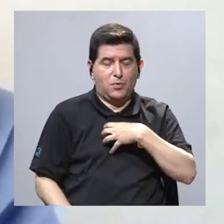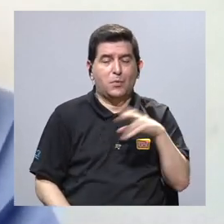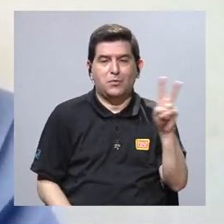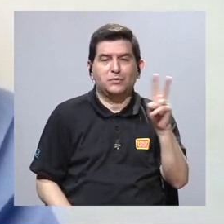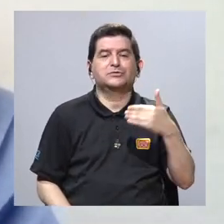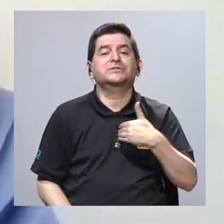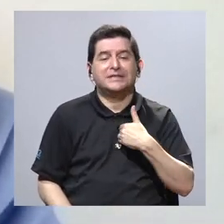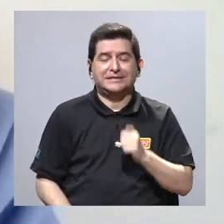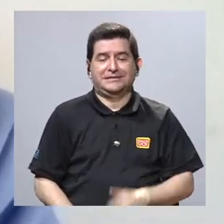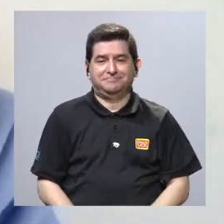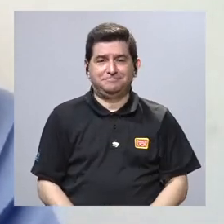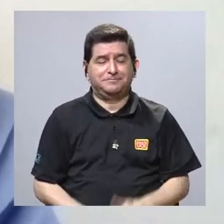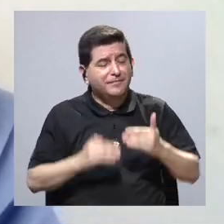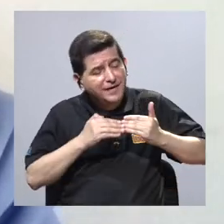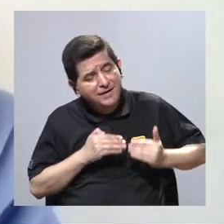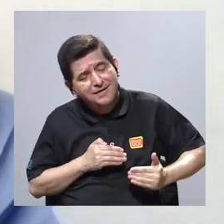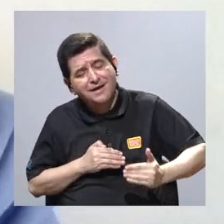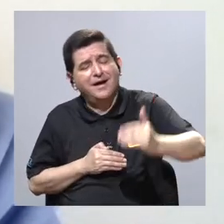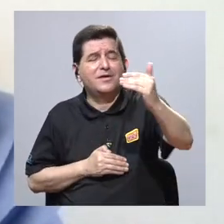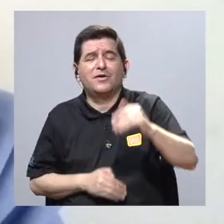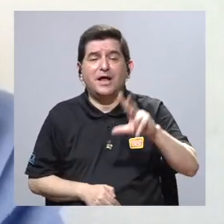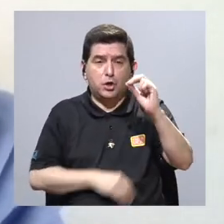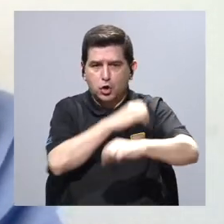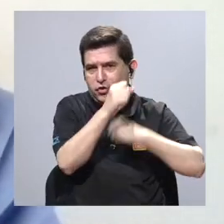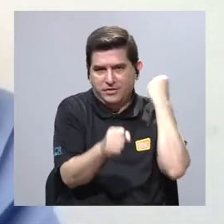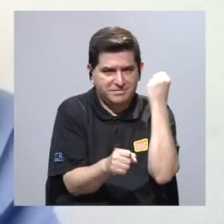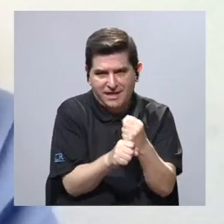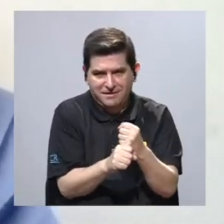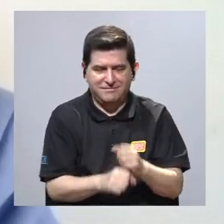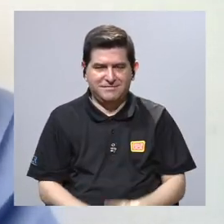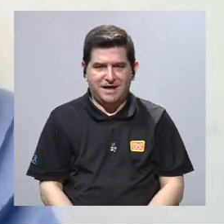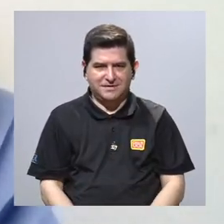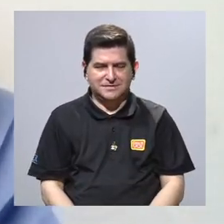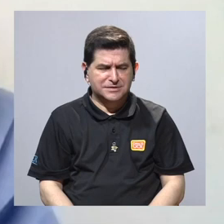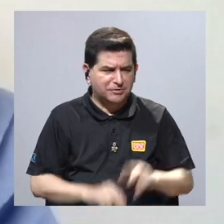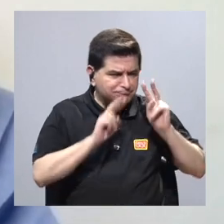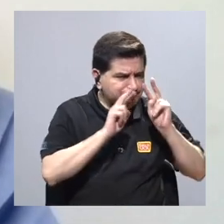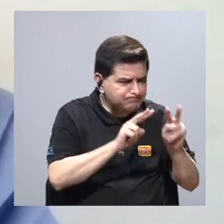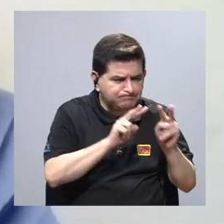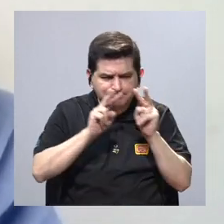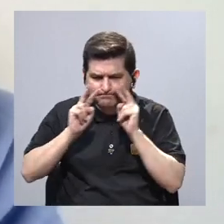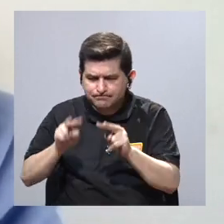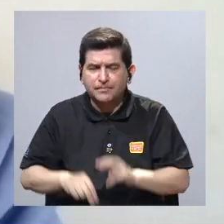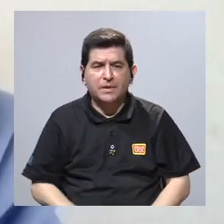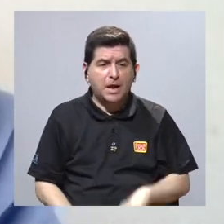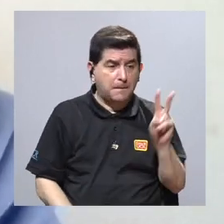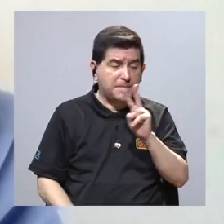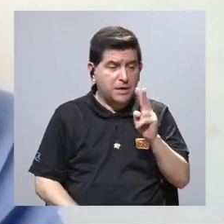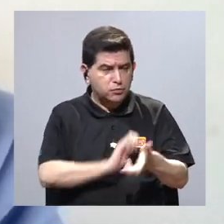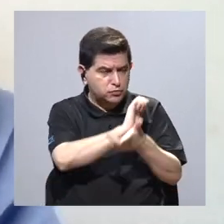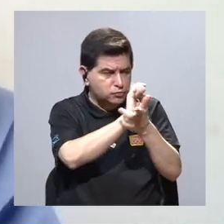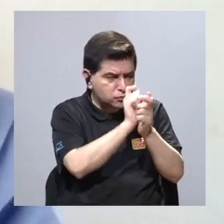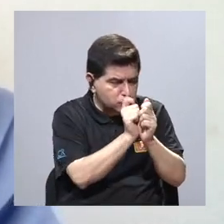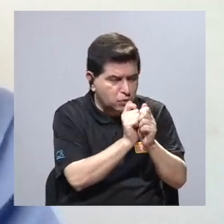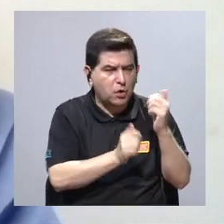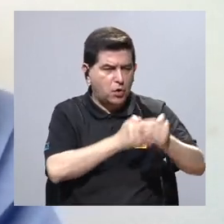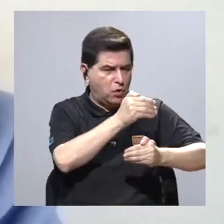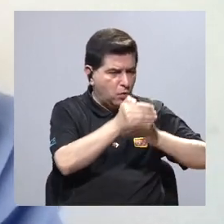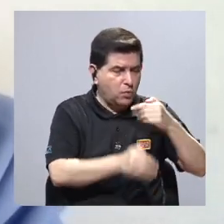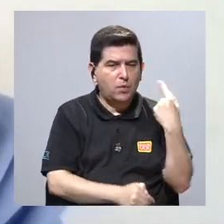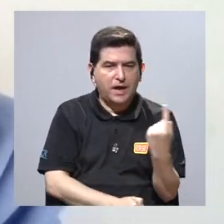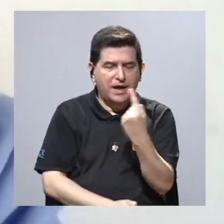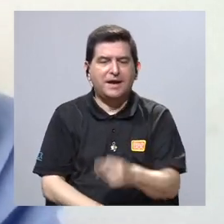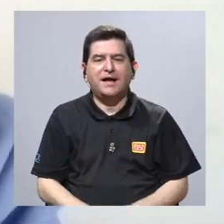lo largo de estos 30 años, vamos dándole seguimiento y los virus van evolucionando en cada una de las